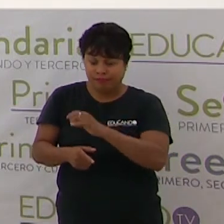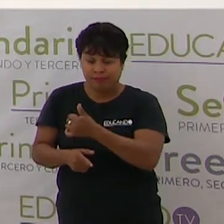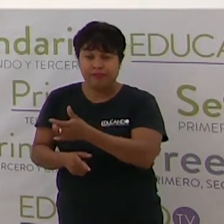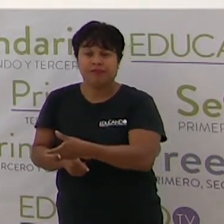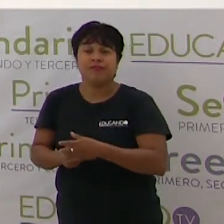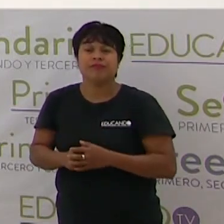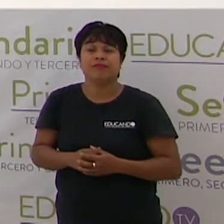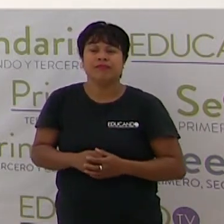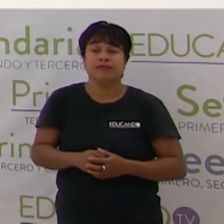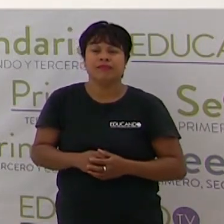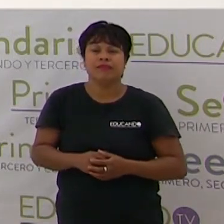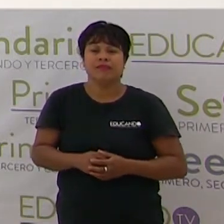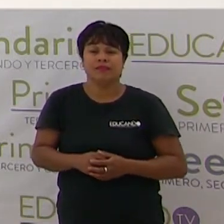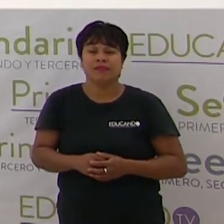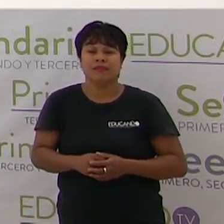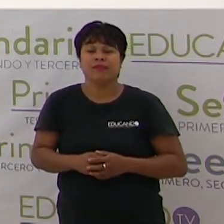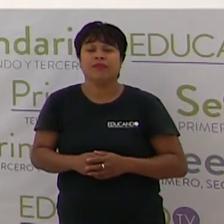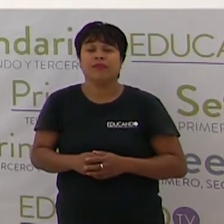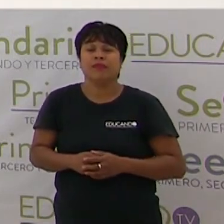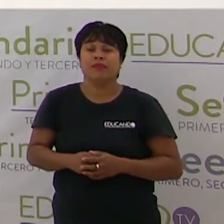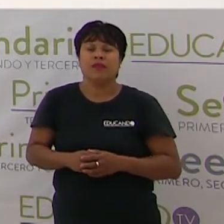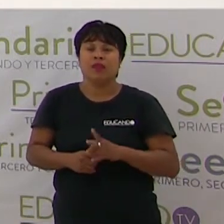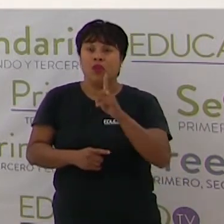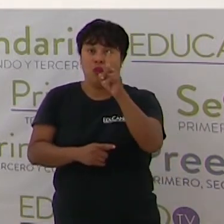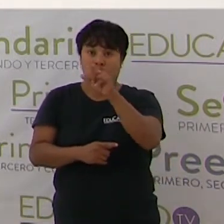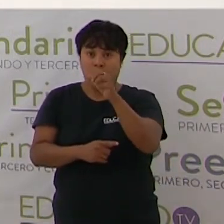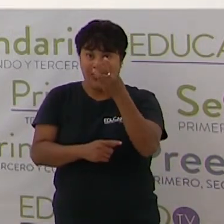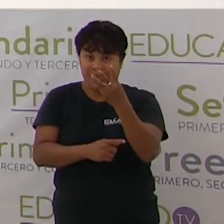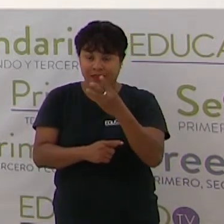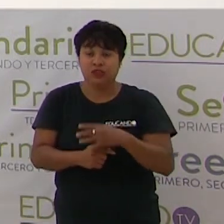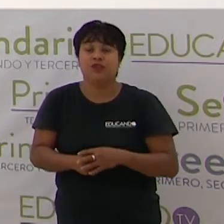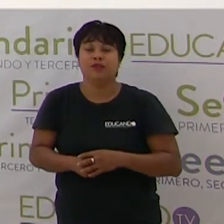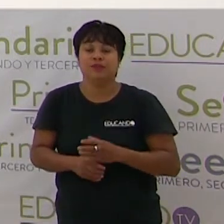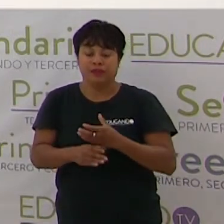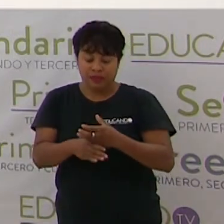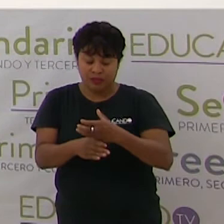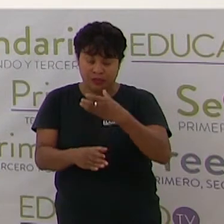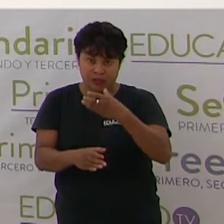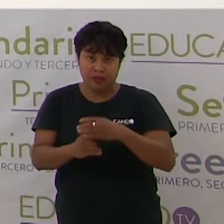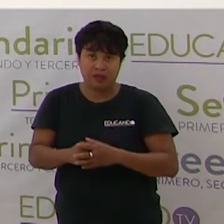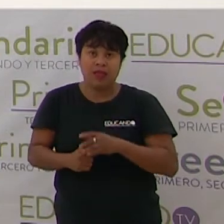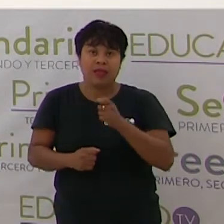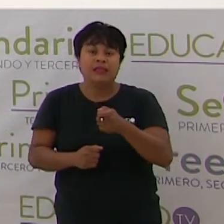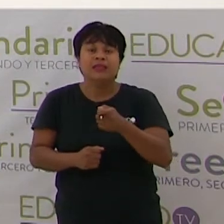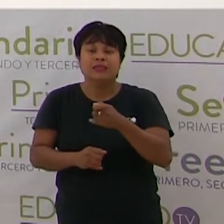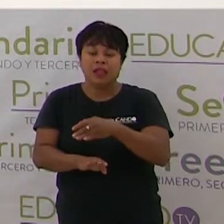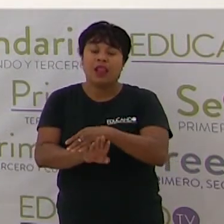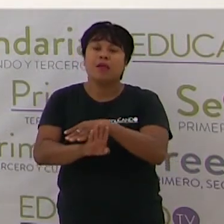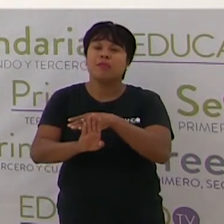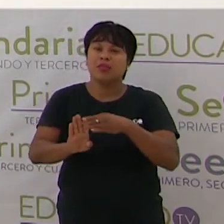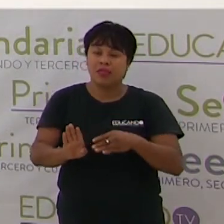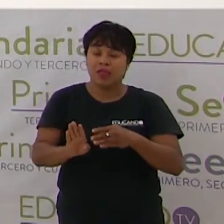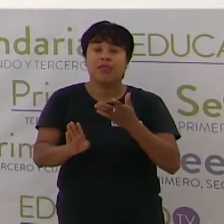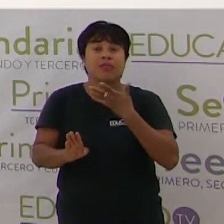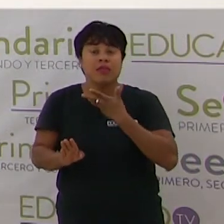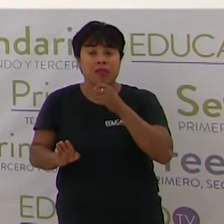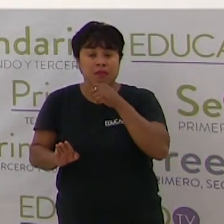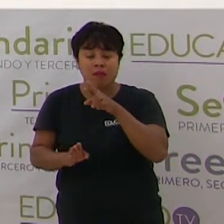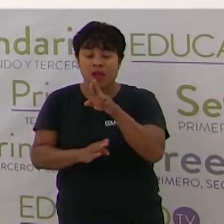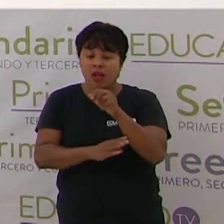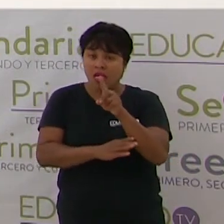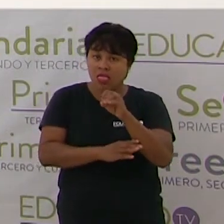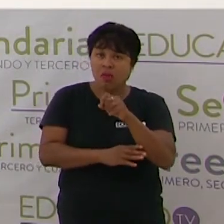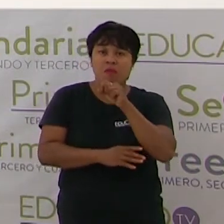la mitad de la esfera. O sea, este tercio del cilindro es la mitad de una esfera, que tienen el mismo radio y tienen el mismo